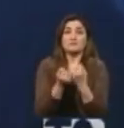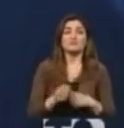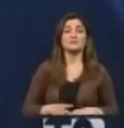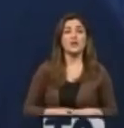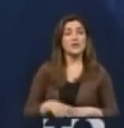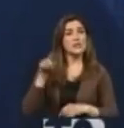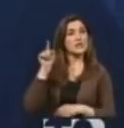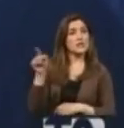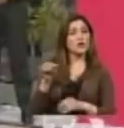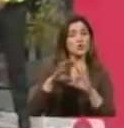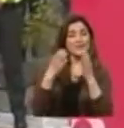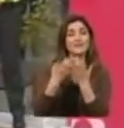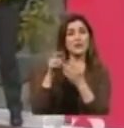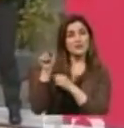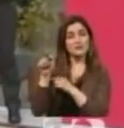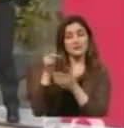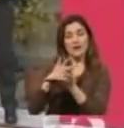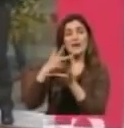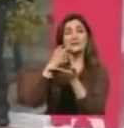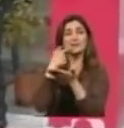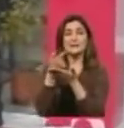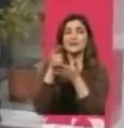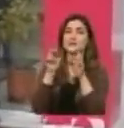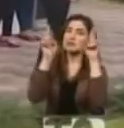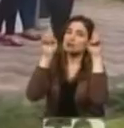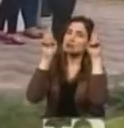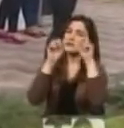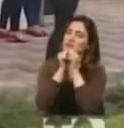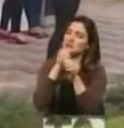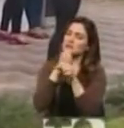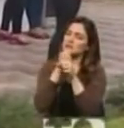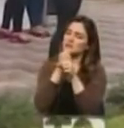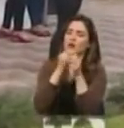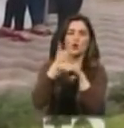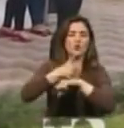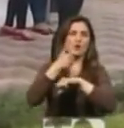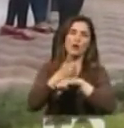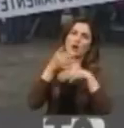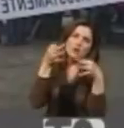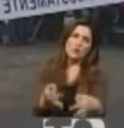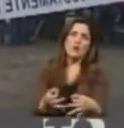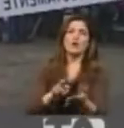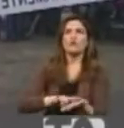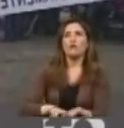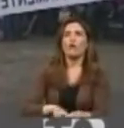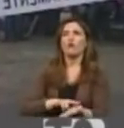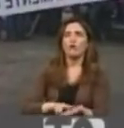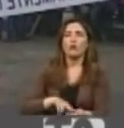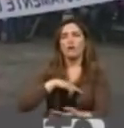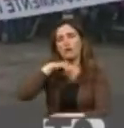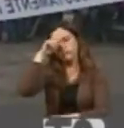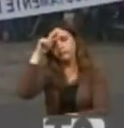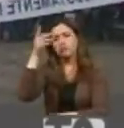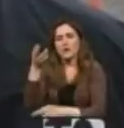Comité Cívico del Carchi espera que este gabinete cumpla los ofrecimientos porque dicen estar cansados de tantas reuniones y ya es hora de